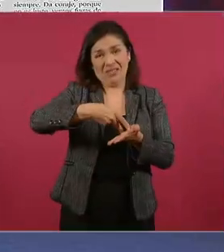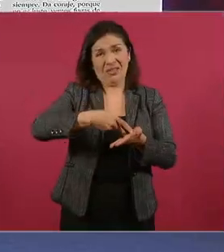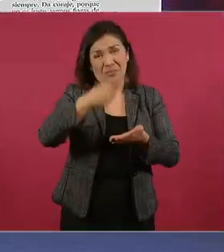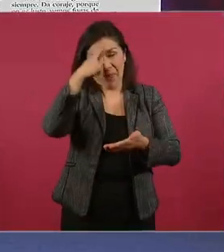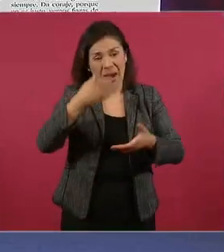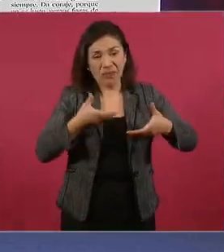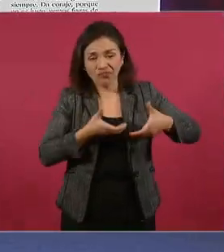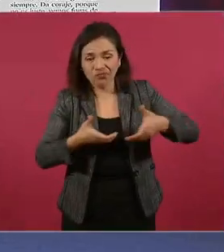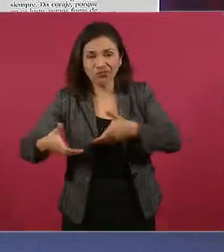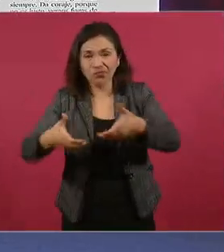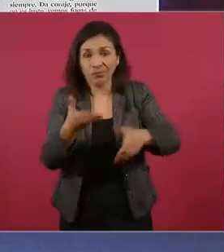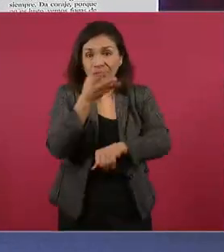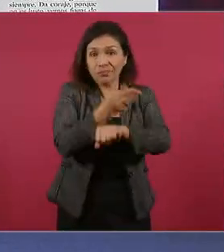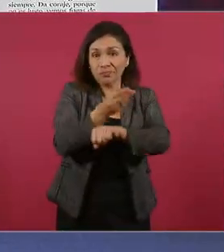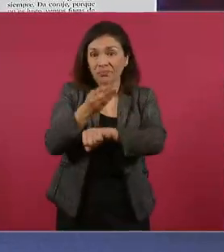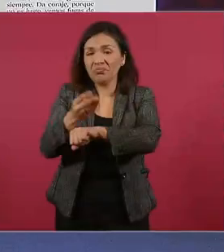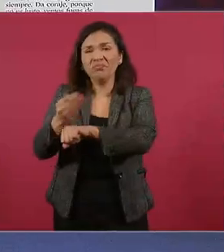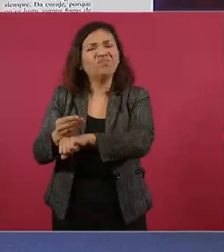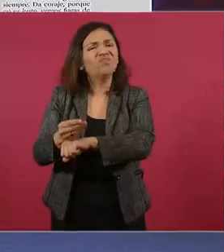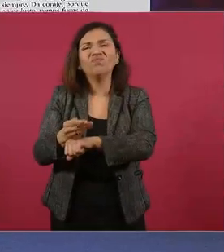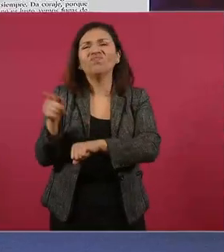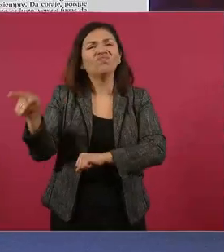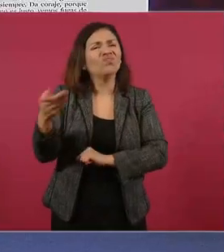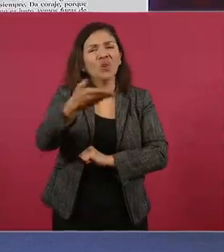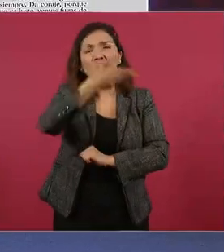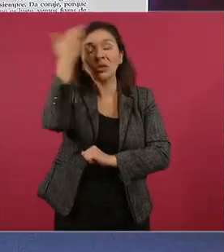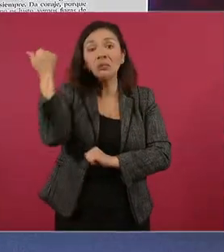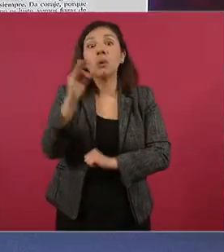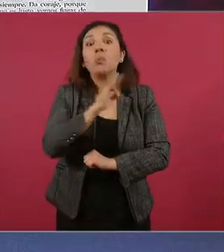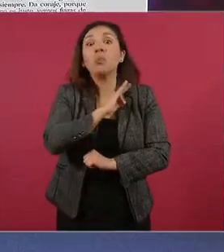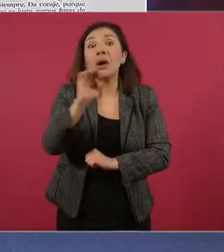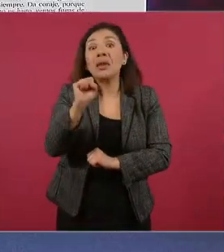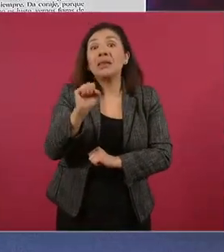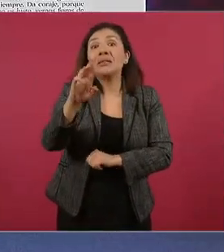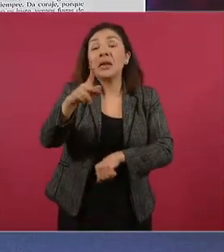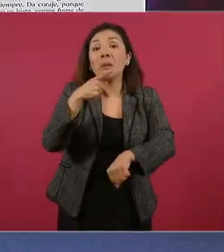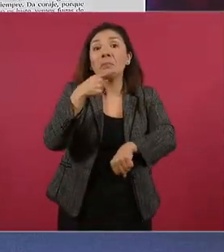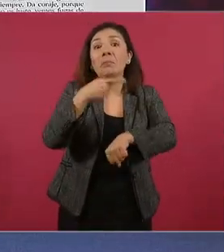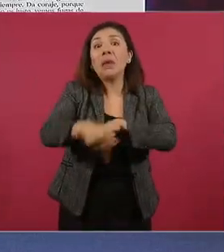ejército puede poner en riesgo, si todavía